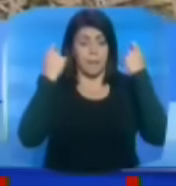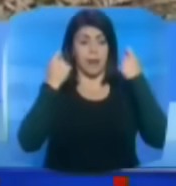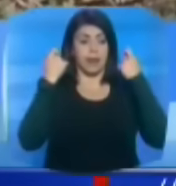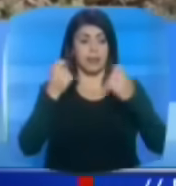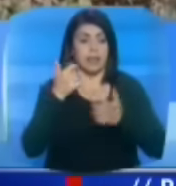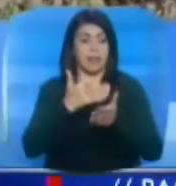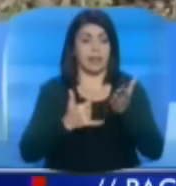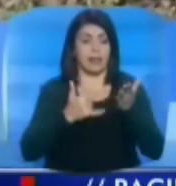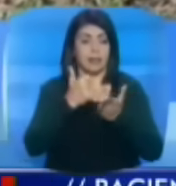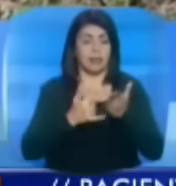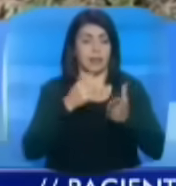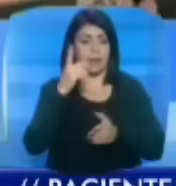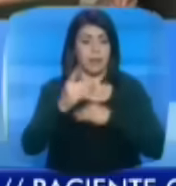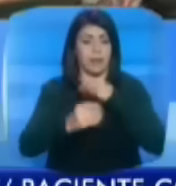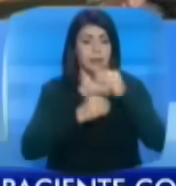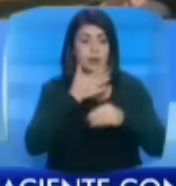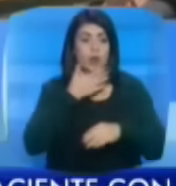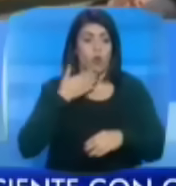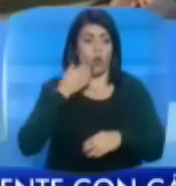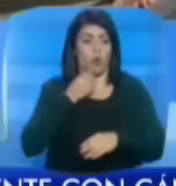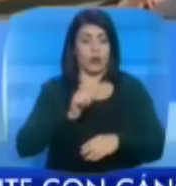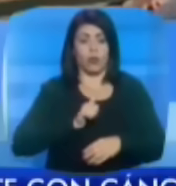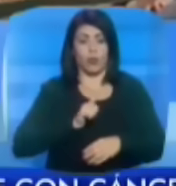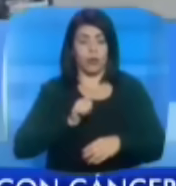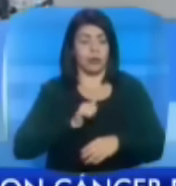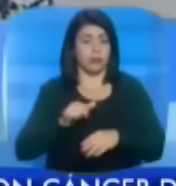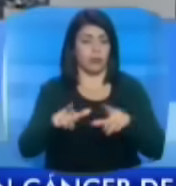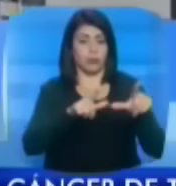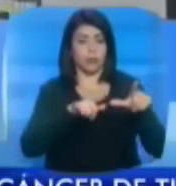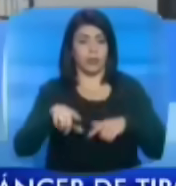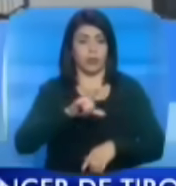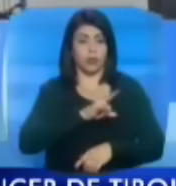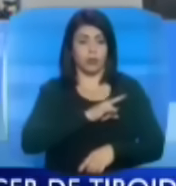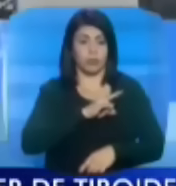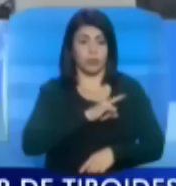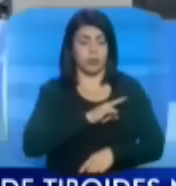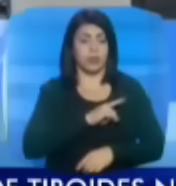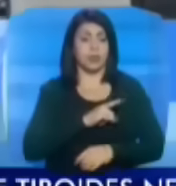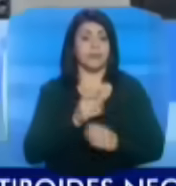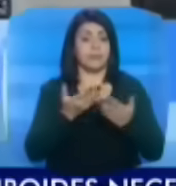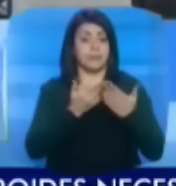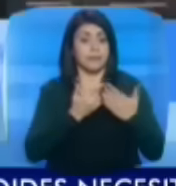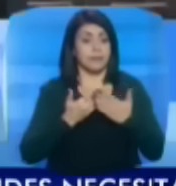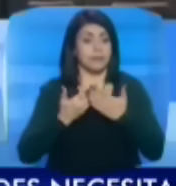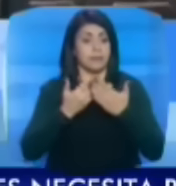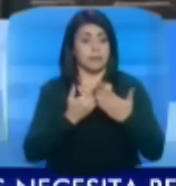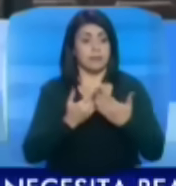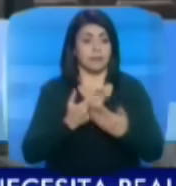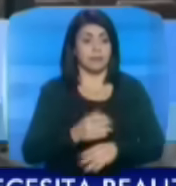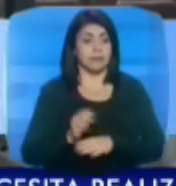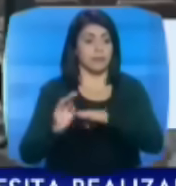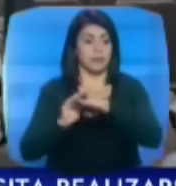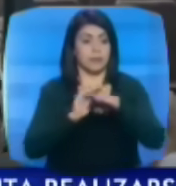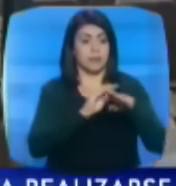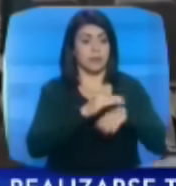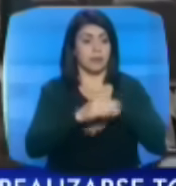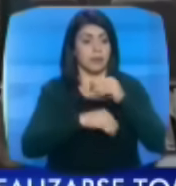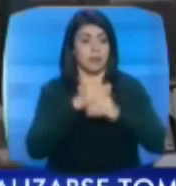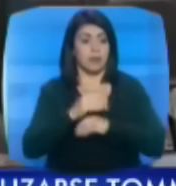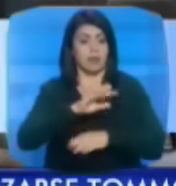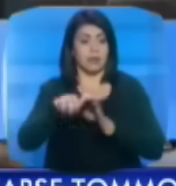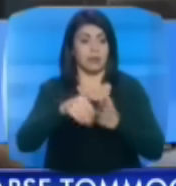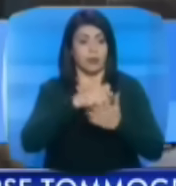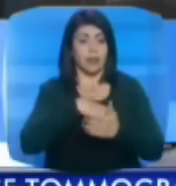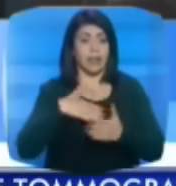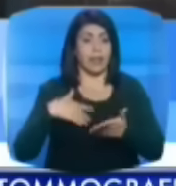Las postulaciones las deben hacer los jóvenes en cualquiera de las universidades en las que cursan estudios. El llamado aquí que hacemos es a todos